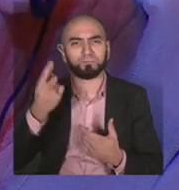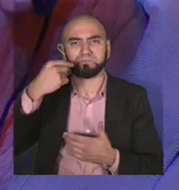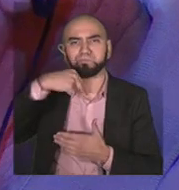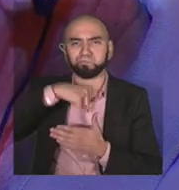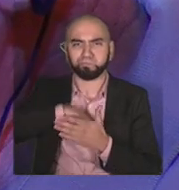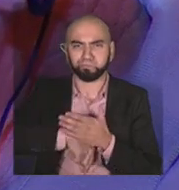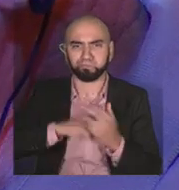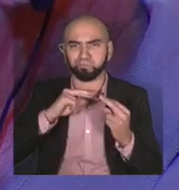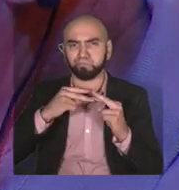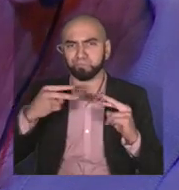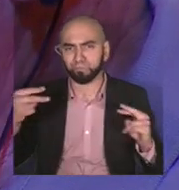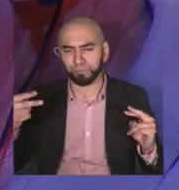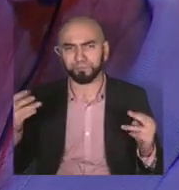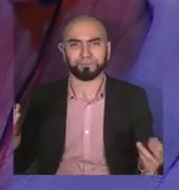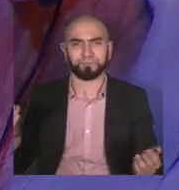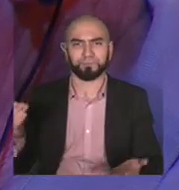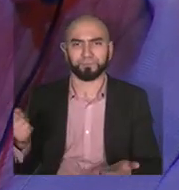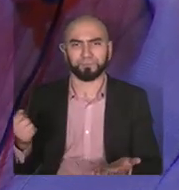las